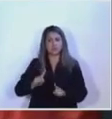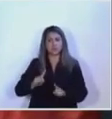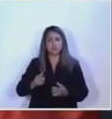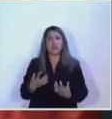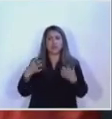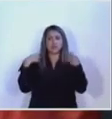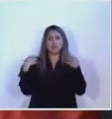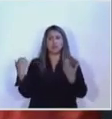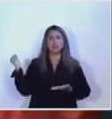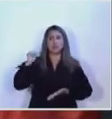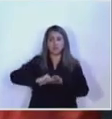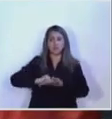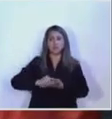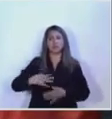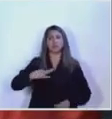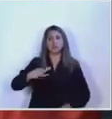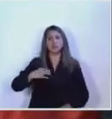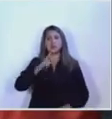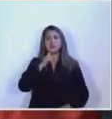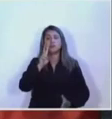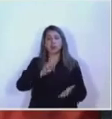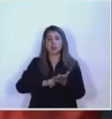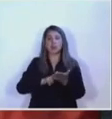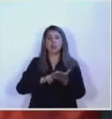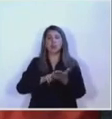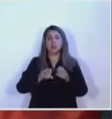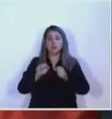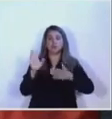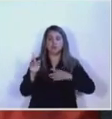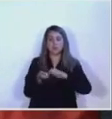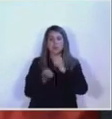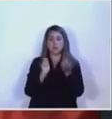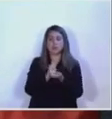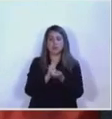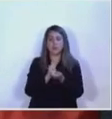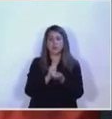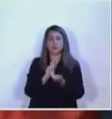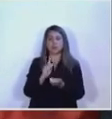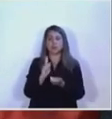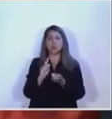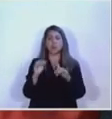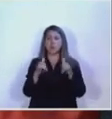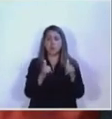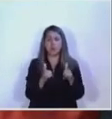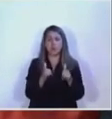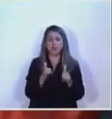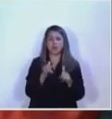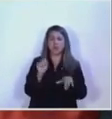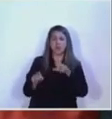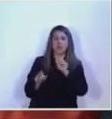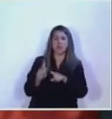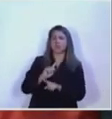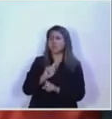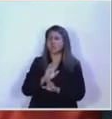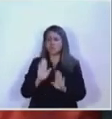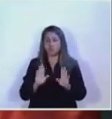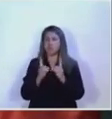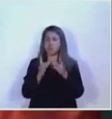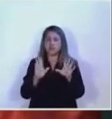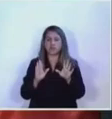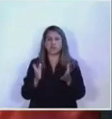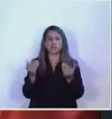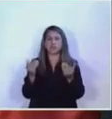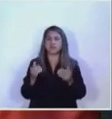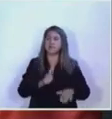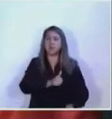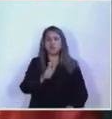las demandas de la ciudadanía y tenemos real compromiso de cambio, no es momento de jugar a la defensiva. La democracia requiere de todos y de todas,